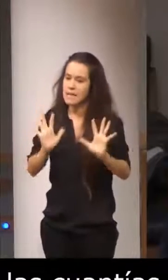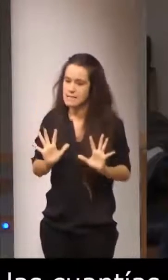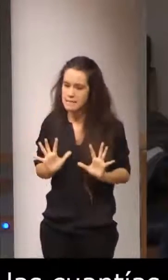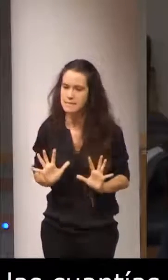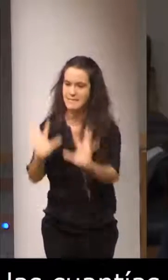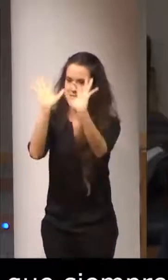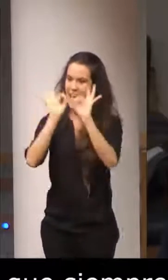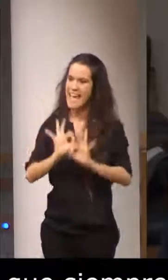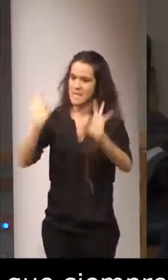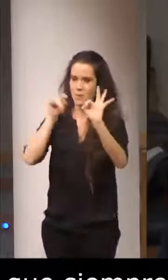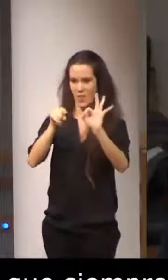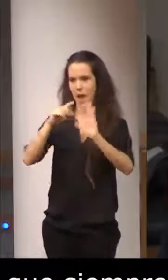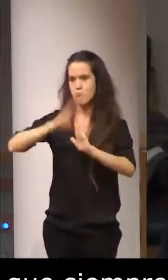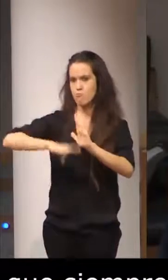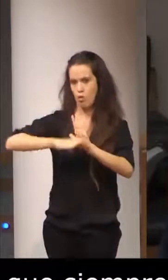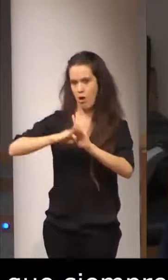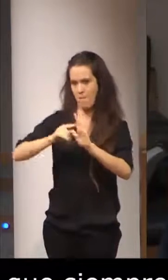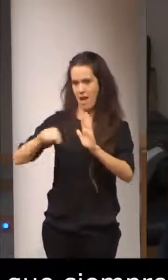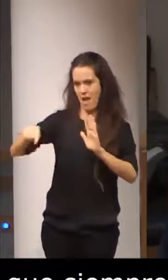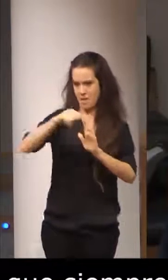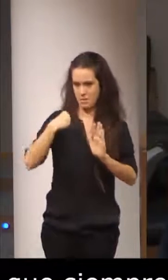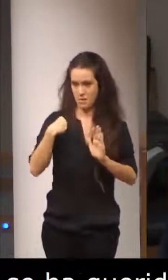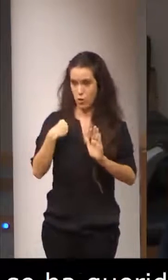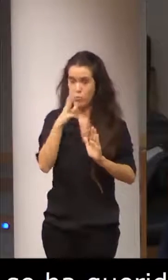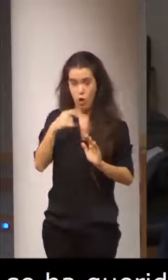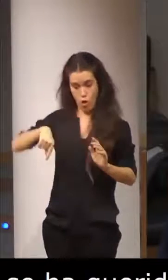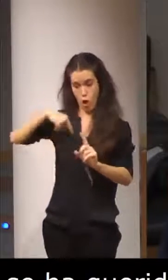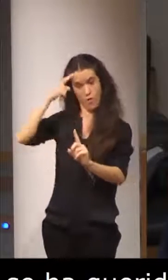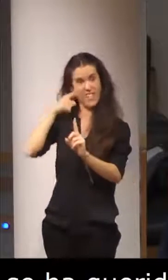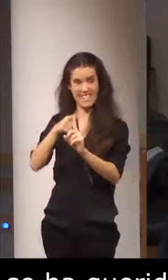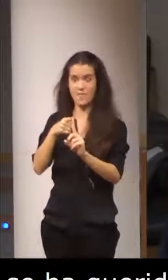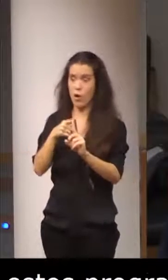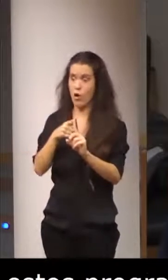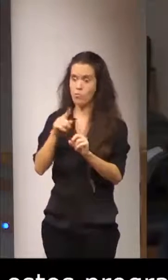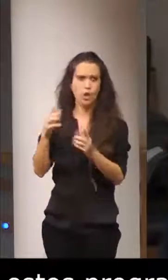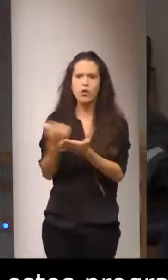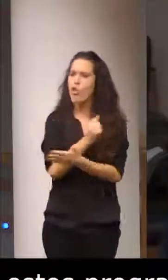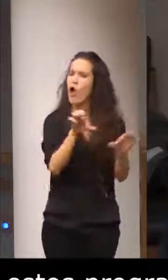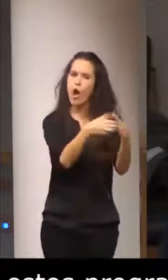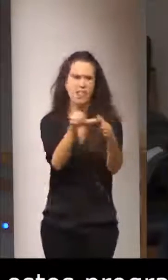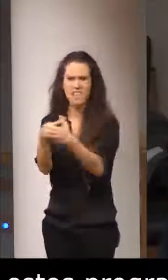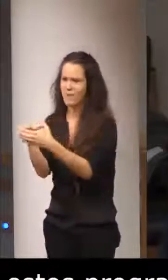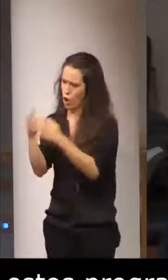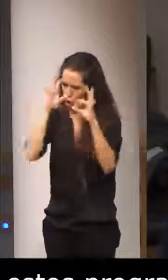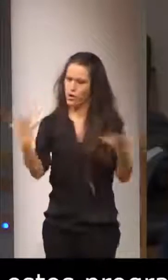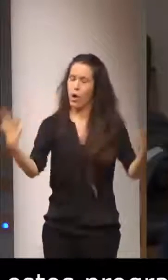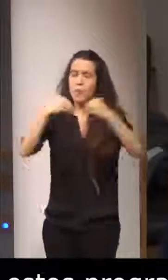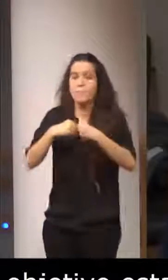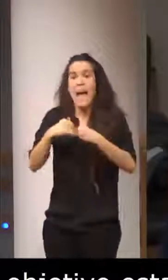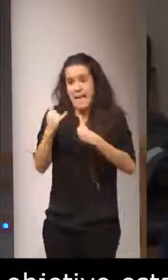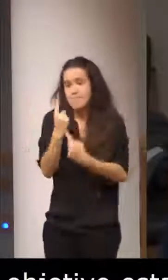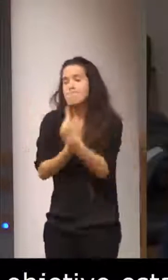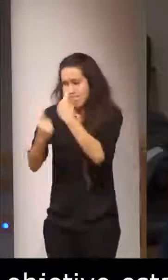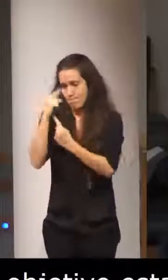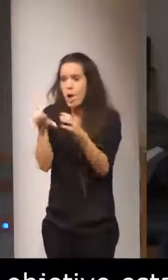a estos programas porque en nuestro objetivo estaban todos los colectivos pero hay algunos que bueno pues lógicamente hay